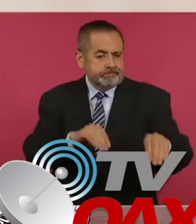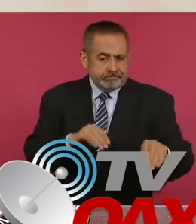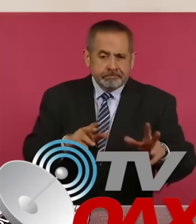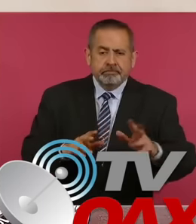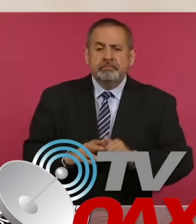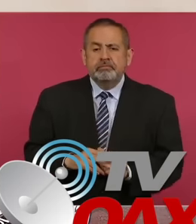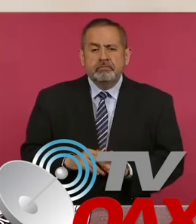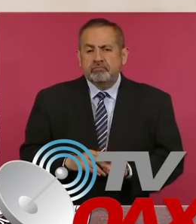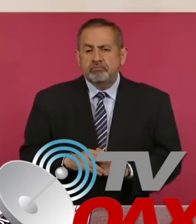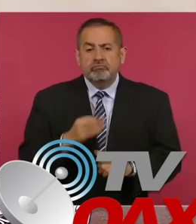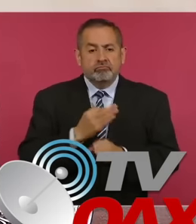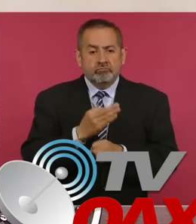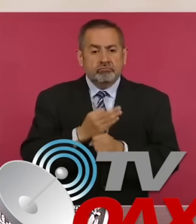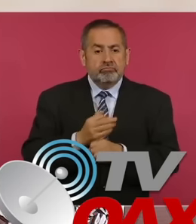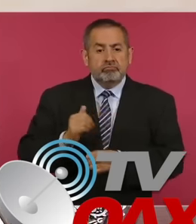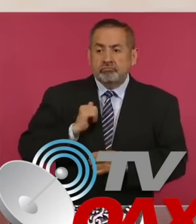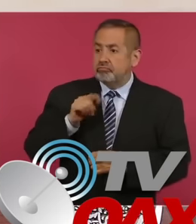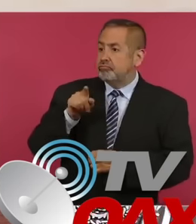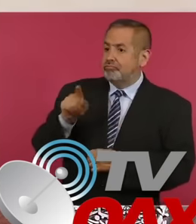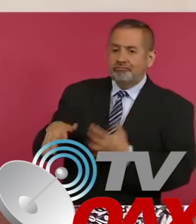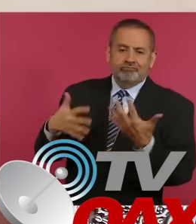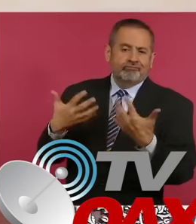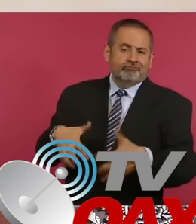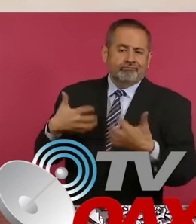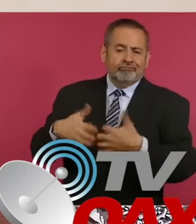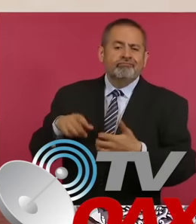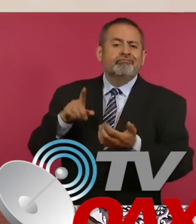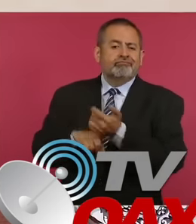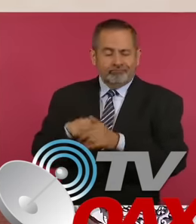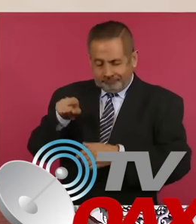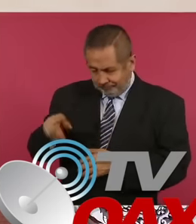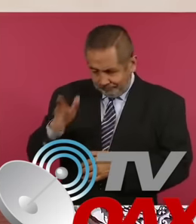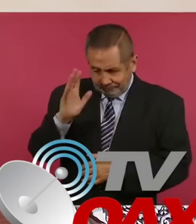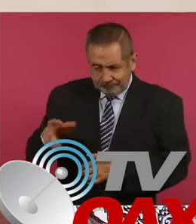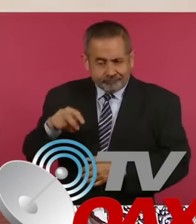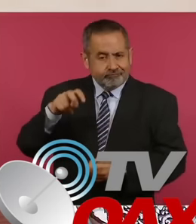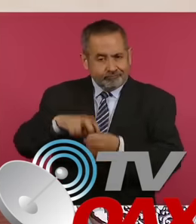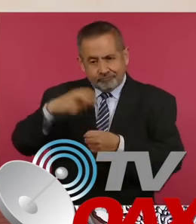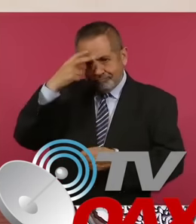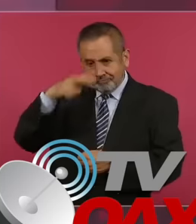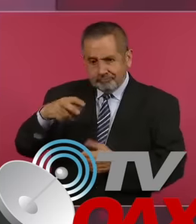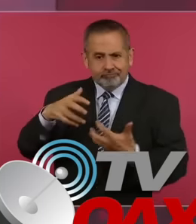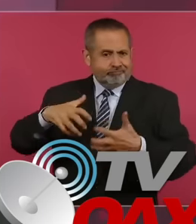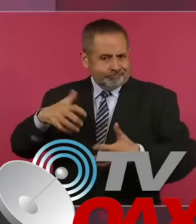Tenemos la ventaja de que hay una fábrica de trenes en México,